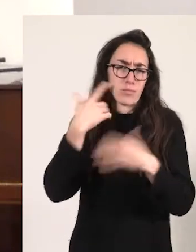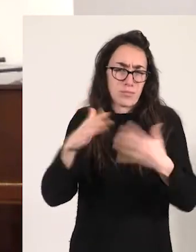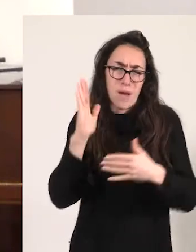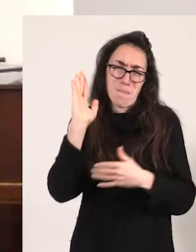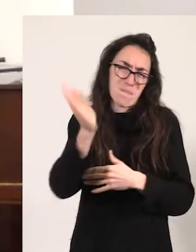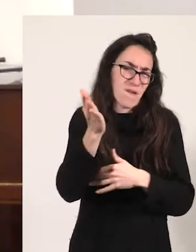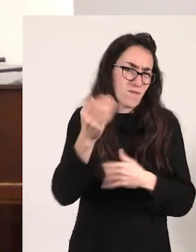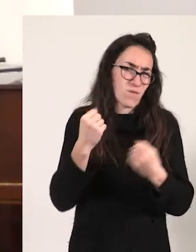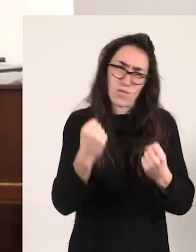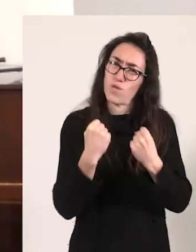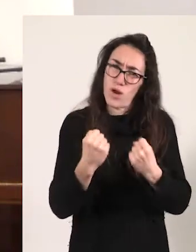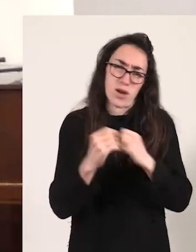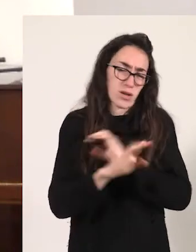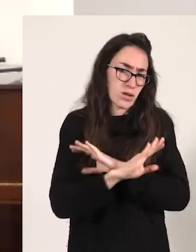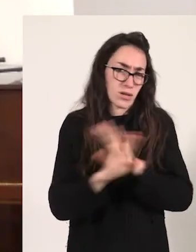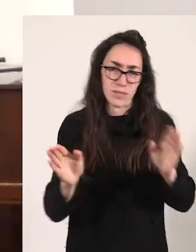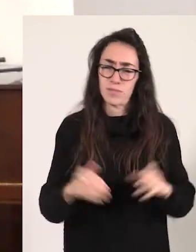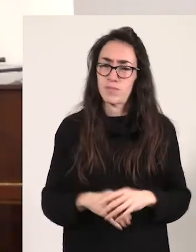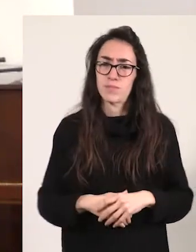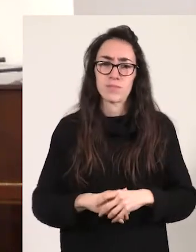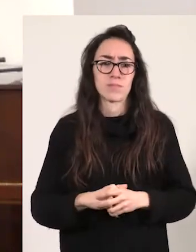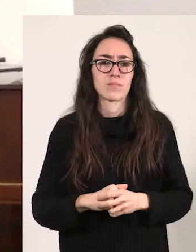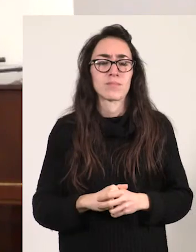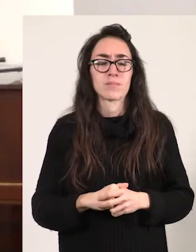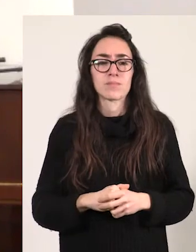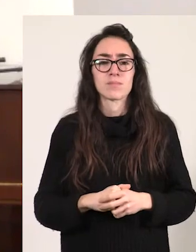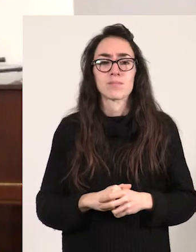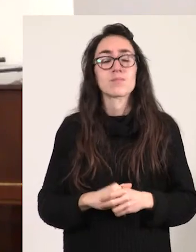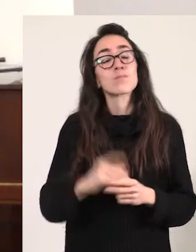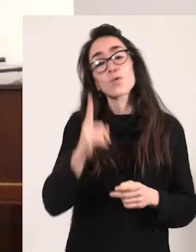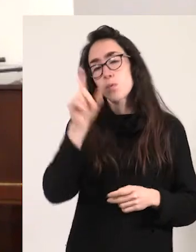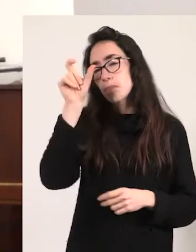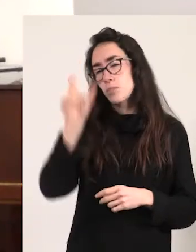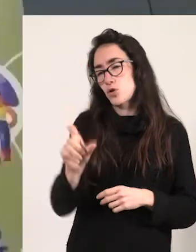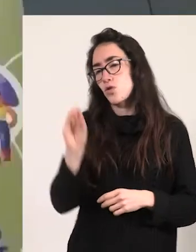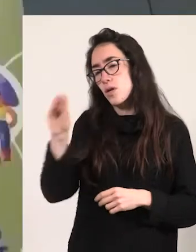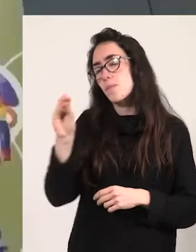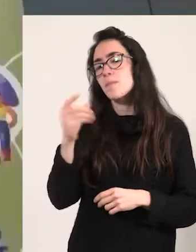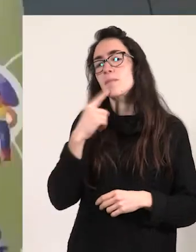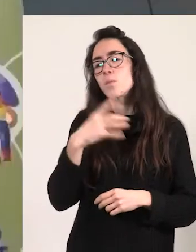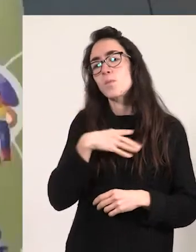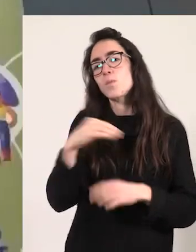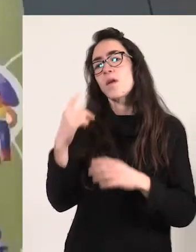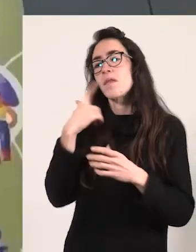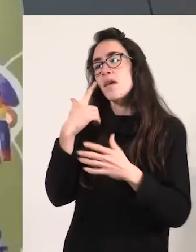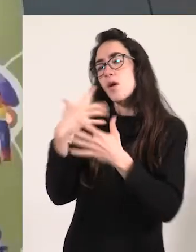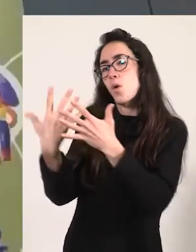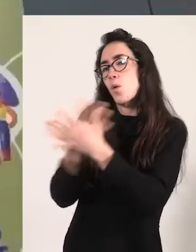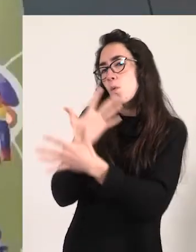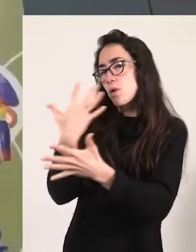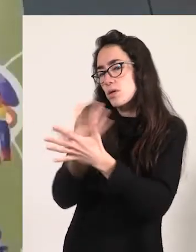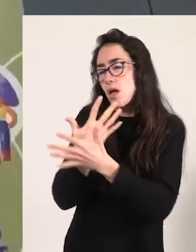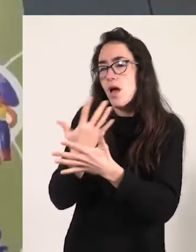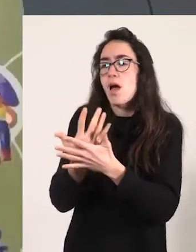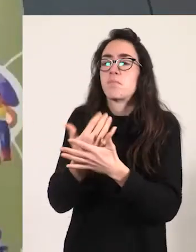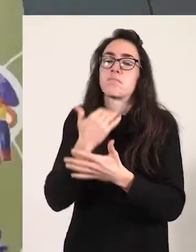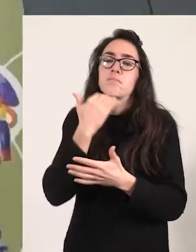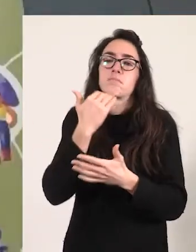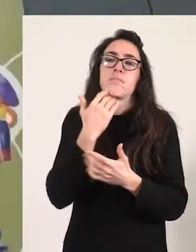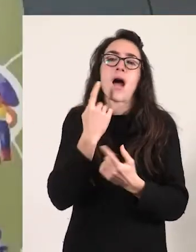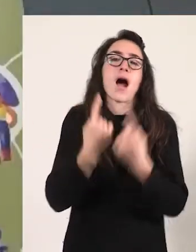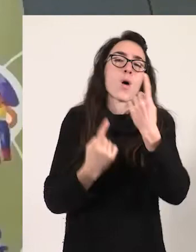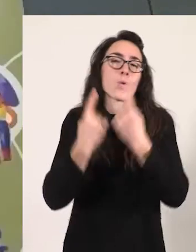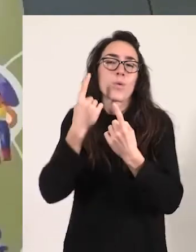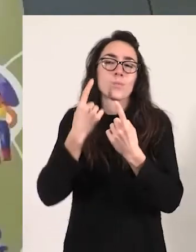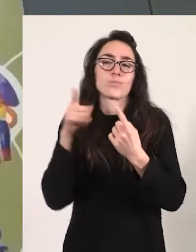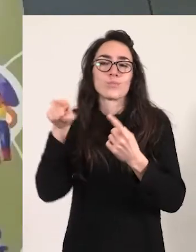repito, está siendo devastador ahora mismo. Una persona también nos escribe si puedes contarnos, creo que has hecho ya